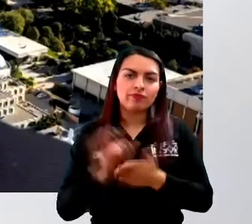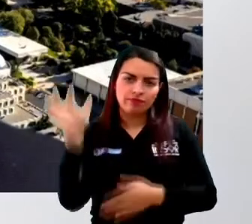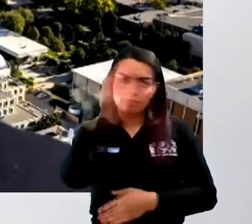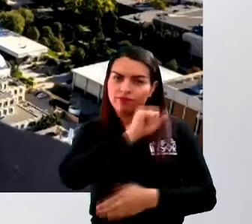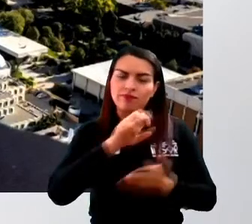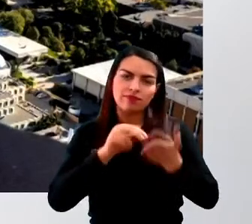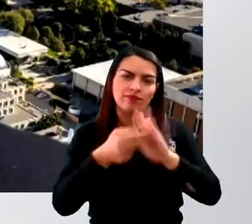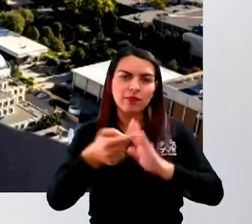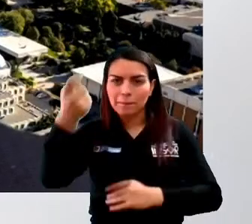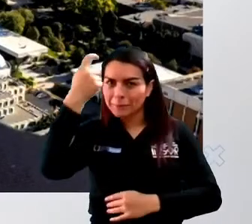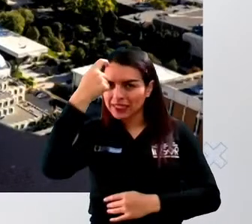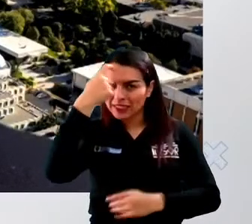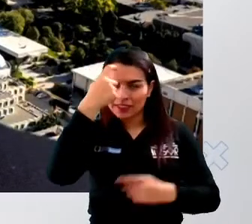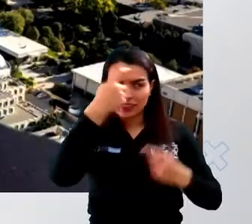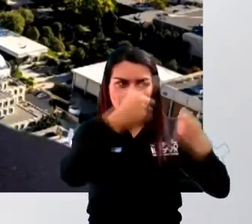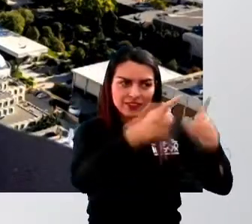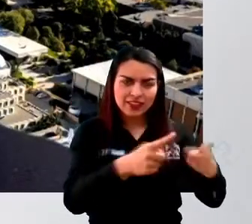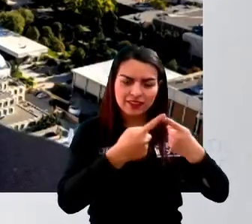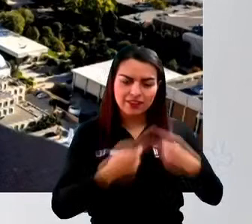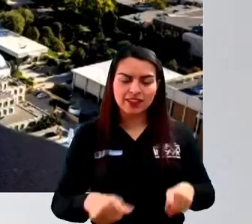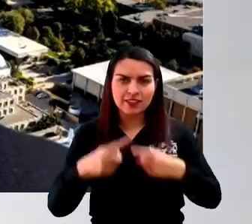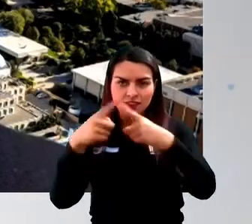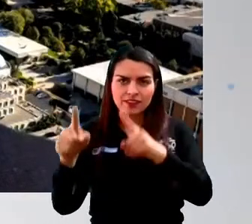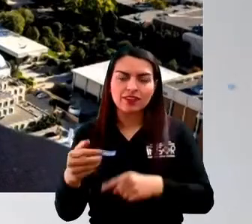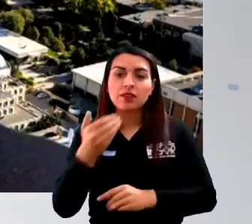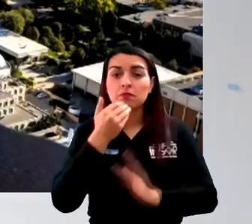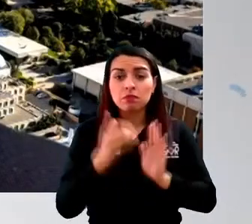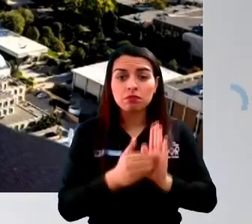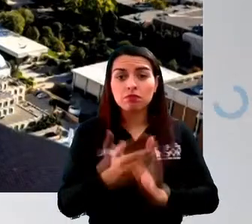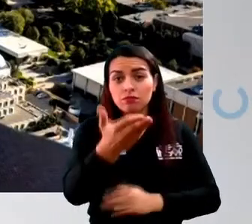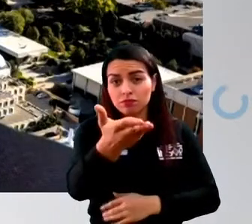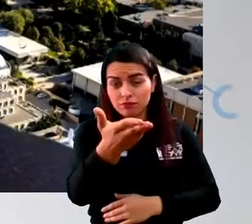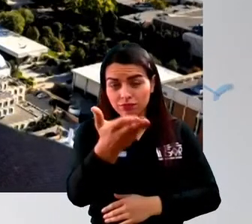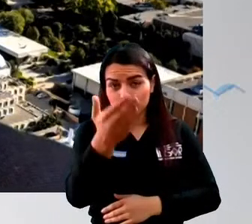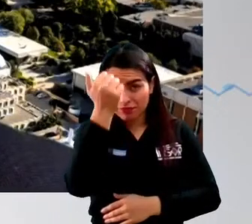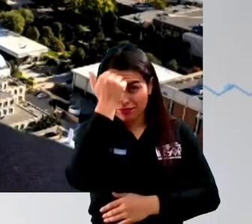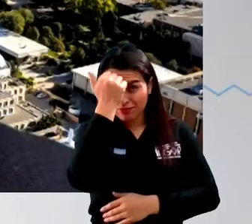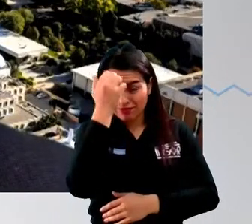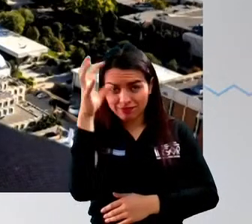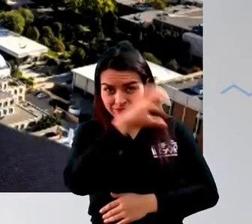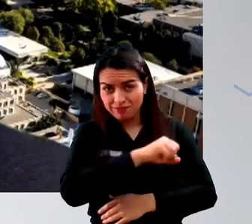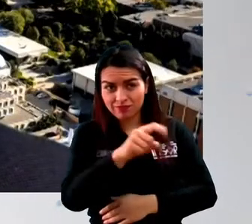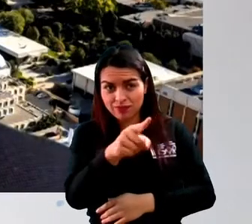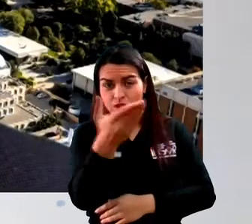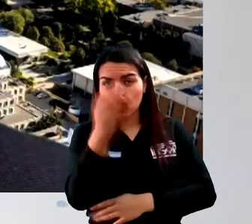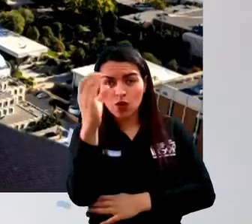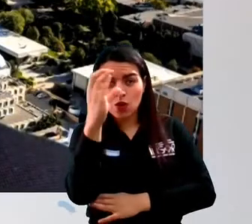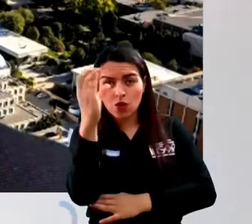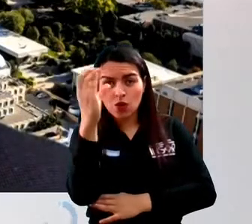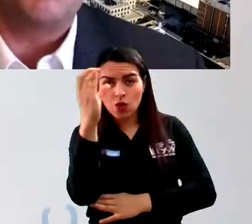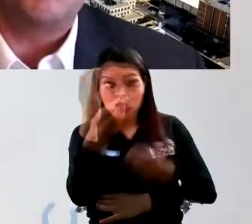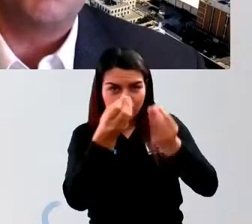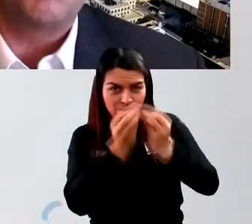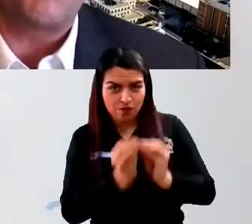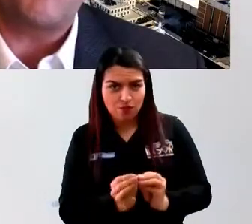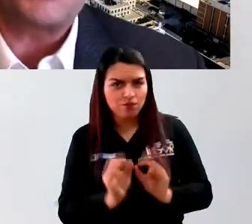pensar sobre esto. ¿Usted tiene algunas ideas, Álvaro, que usted ha visto en Colombia que funcionan bien